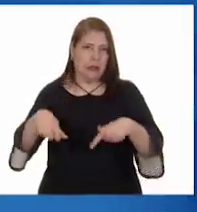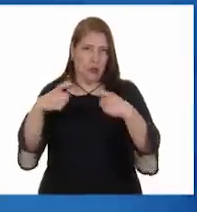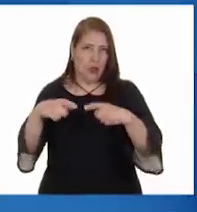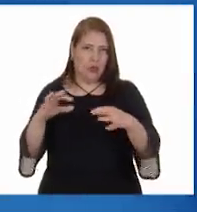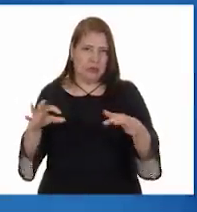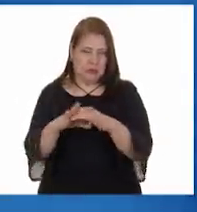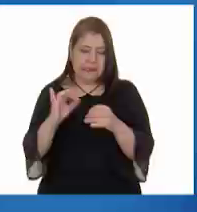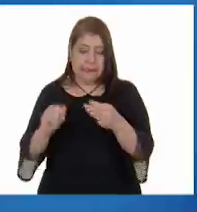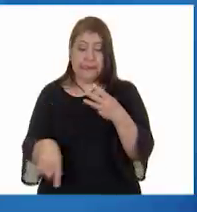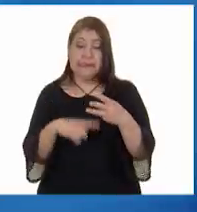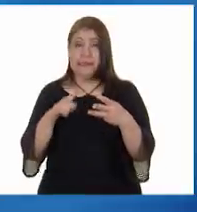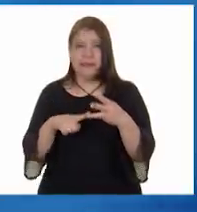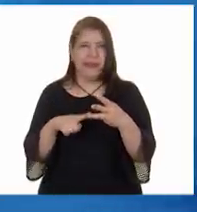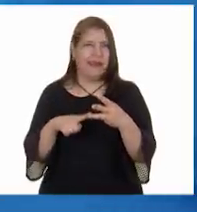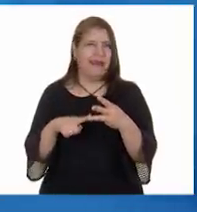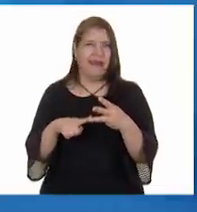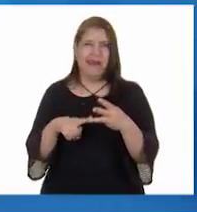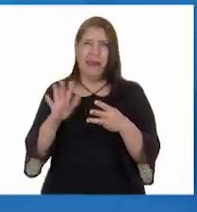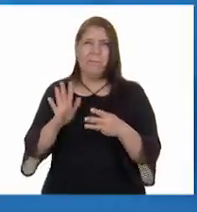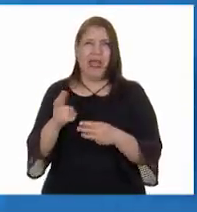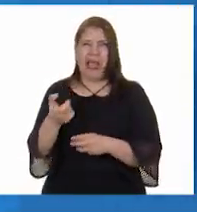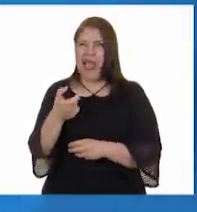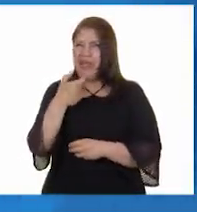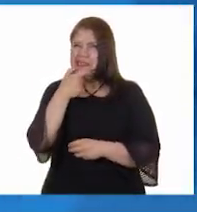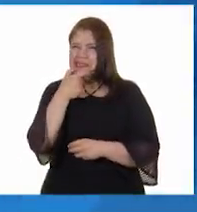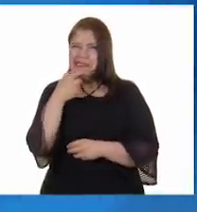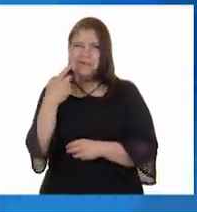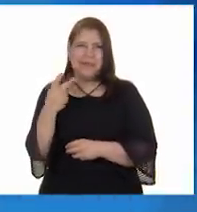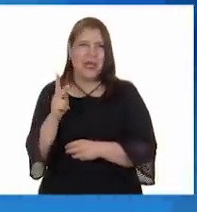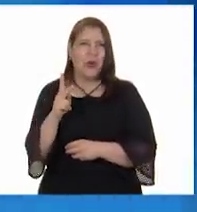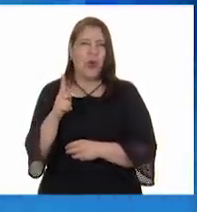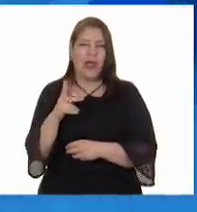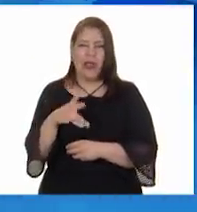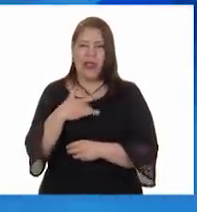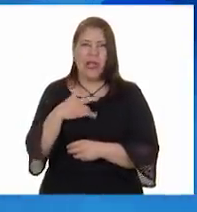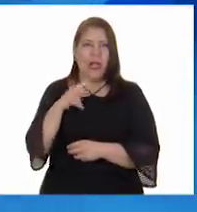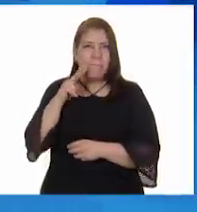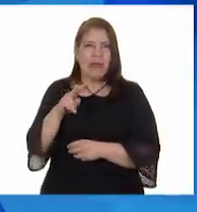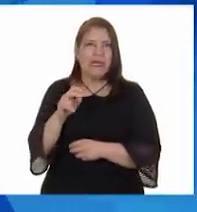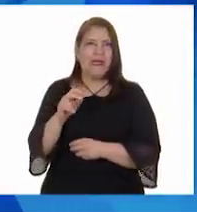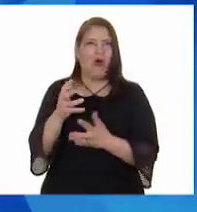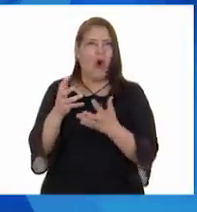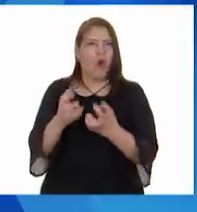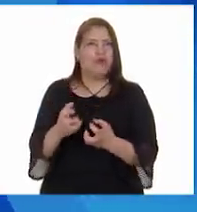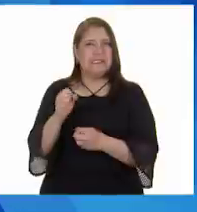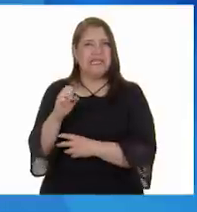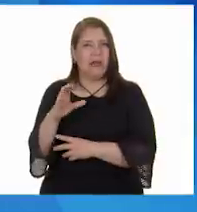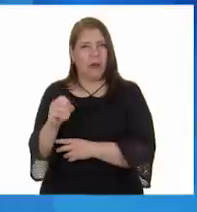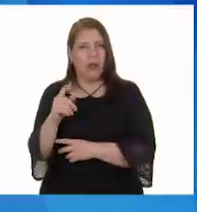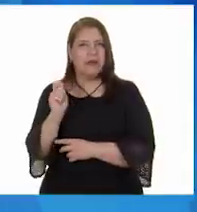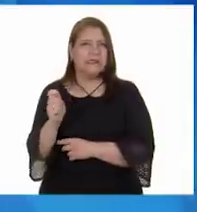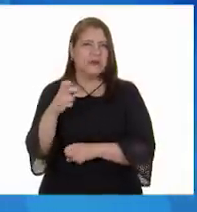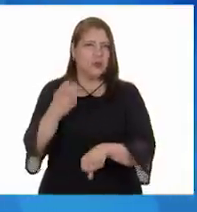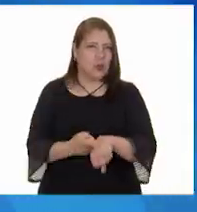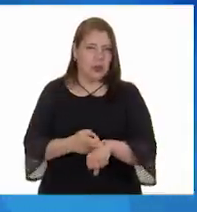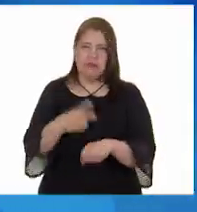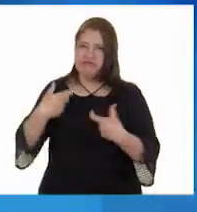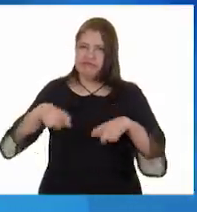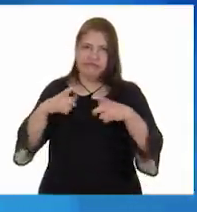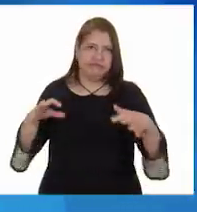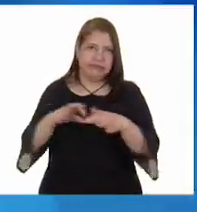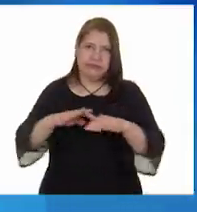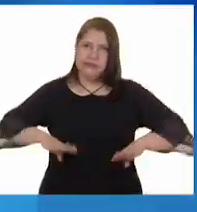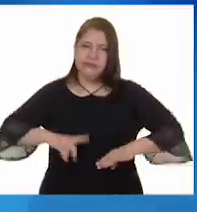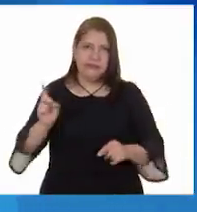la mezcla 3 es como una galleta, pero más seca y dura. Y pues no parece hotcake. No parece